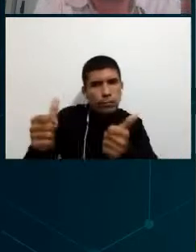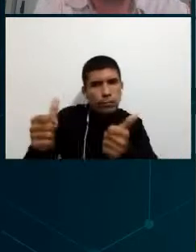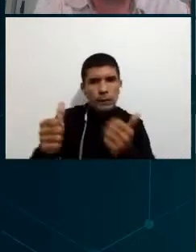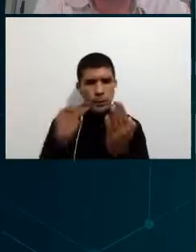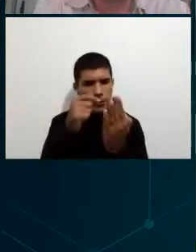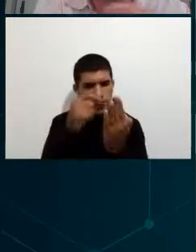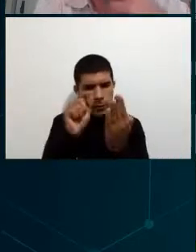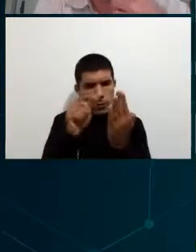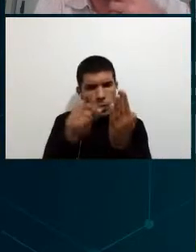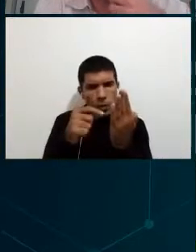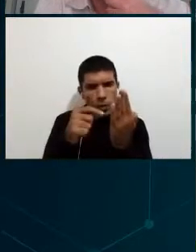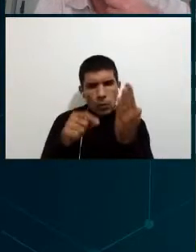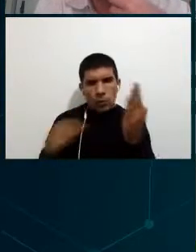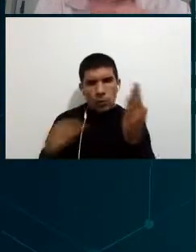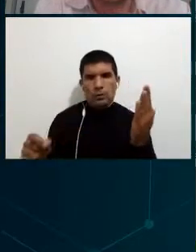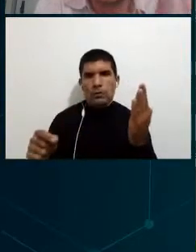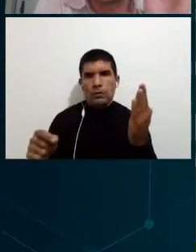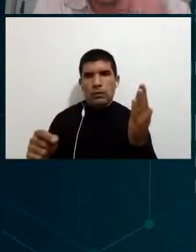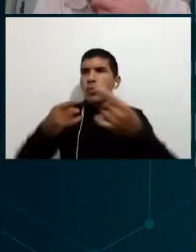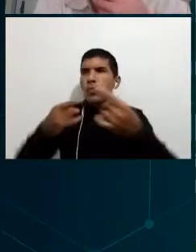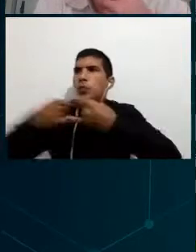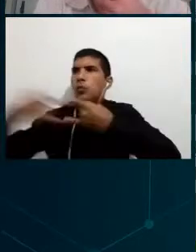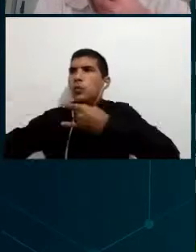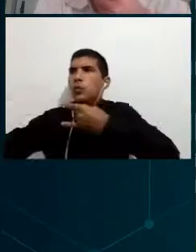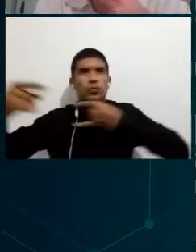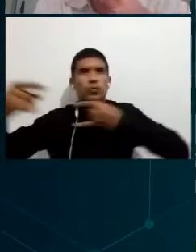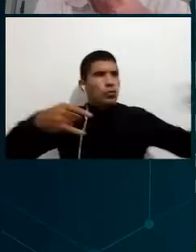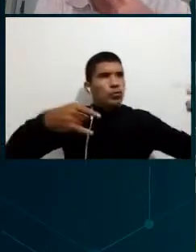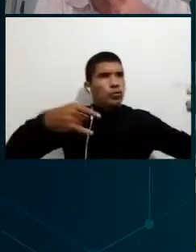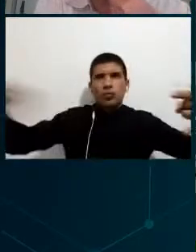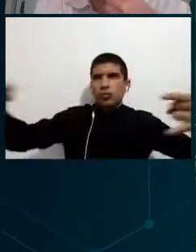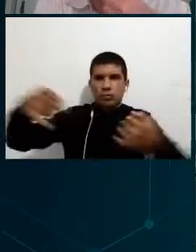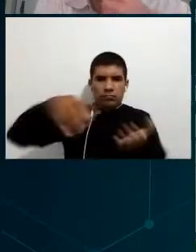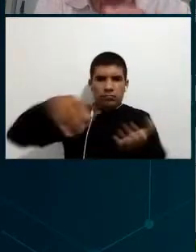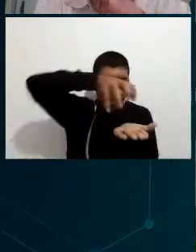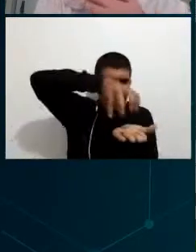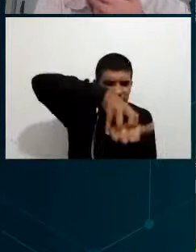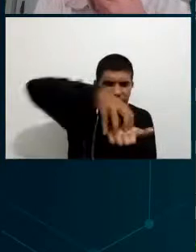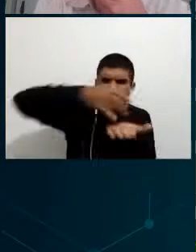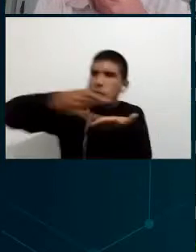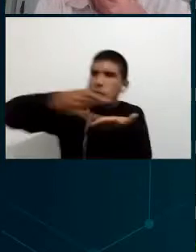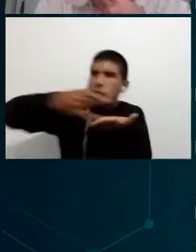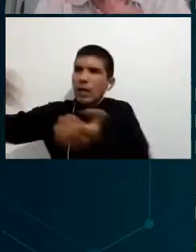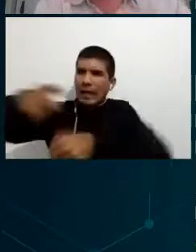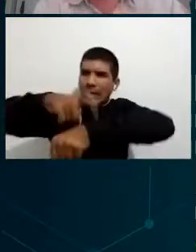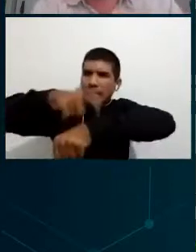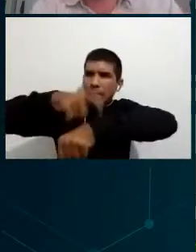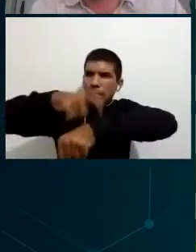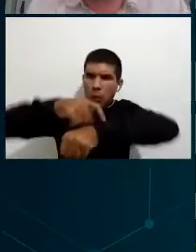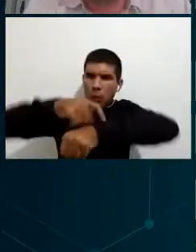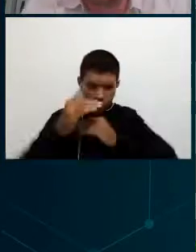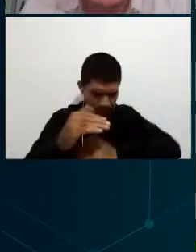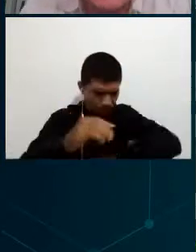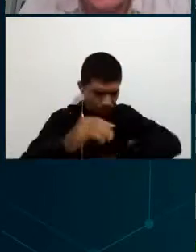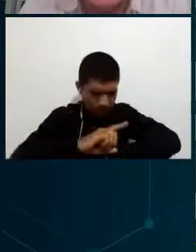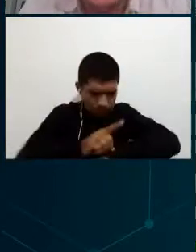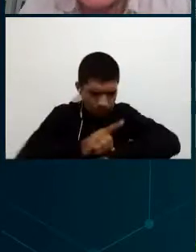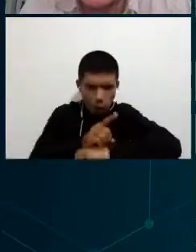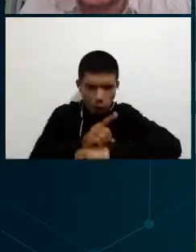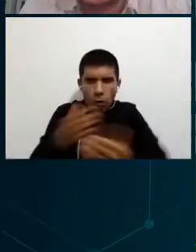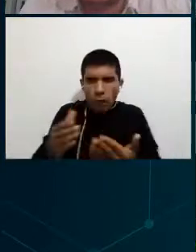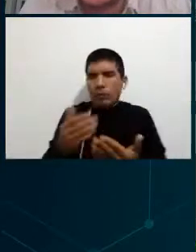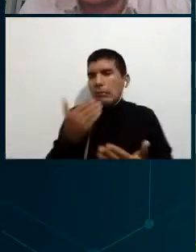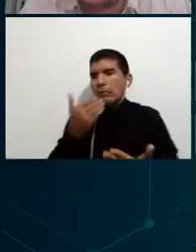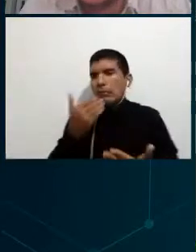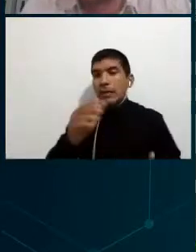para llegar de un extremo a otro, ¿cierto? Entonces, en el caso pues, de una velocidad de 512 kilobytes por segundo, obtuvimos